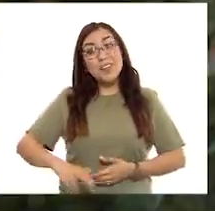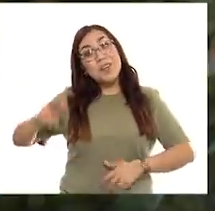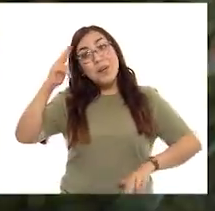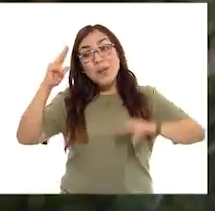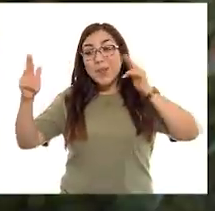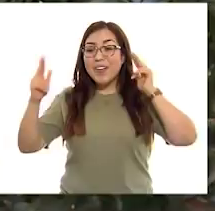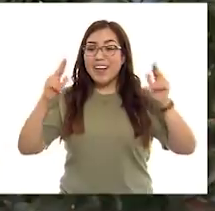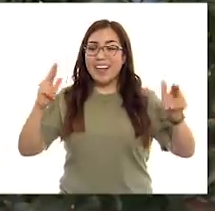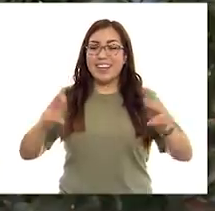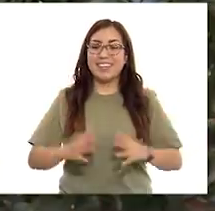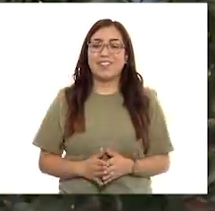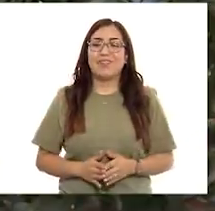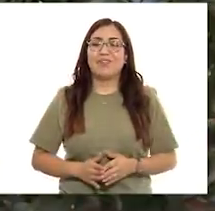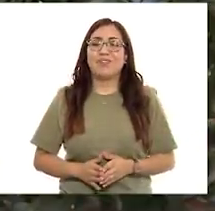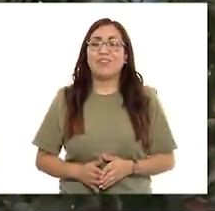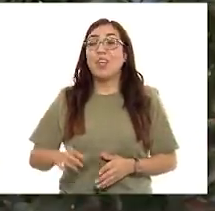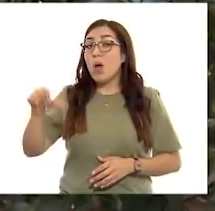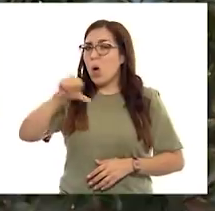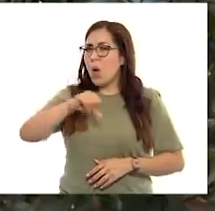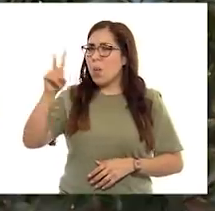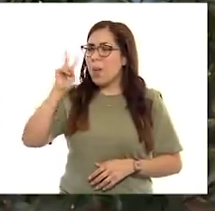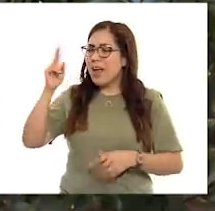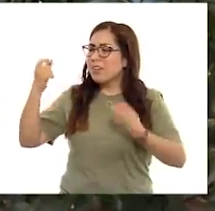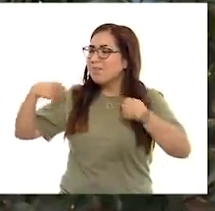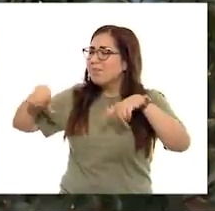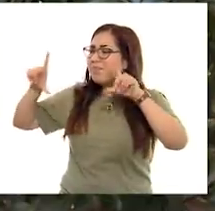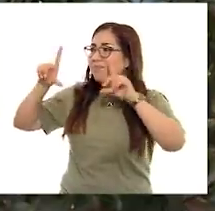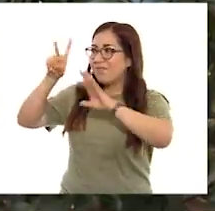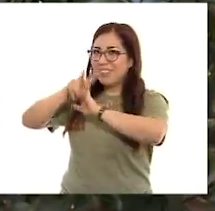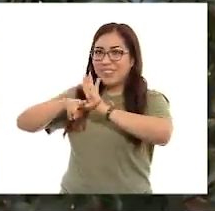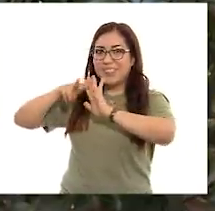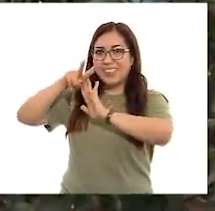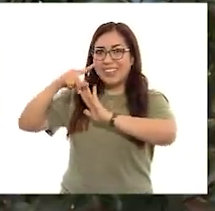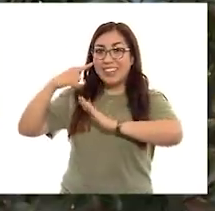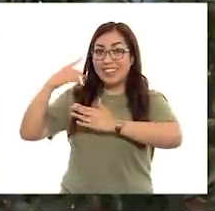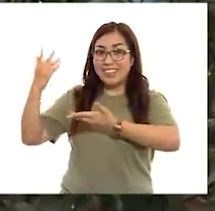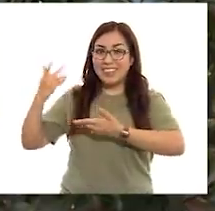¡Hola! ¡Vamos a ver el siguiente video!